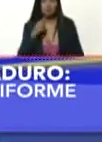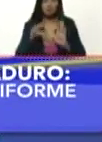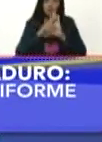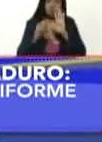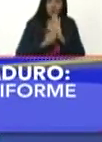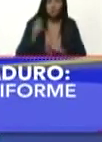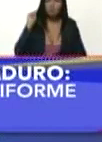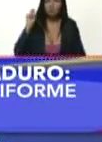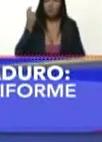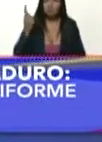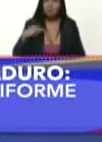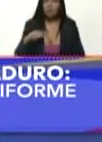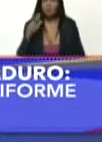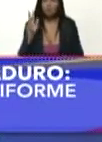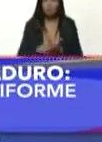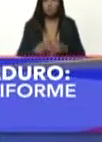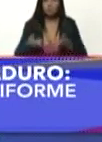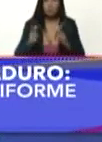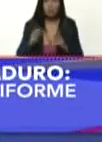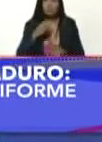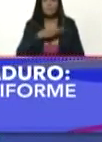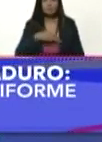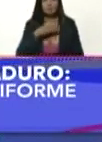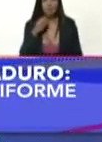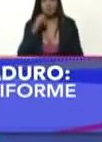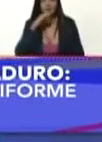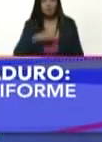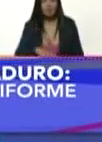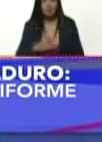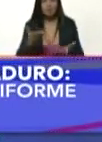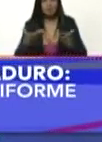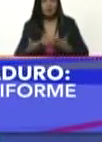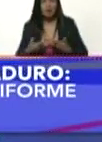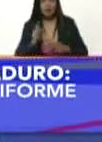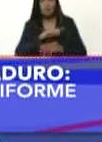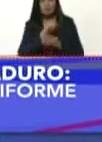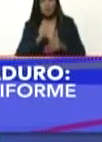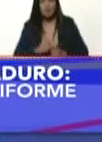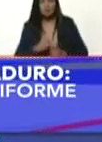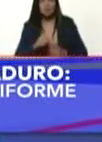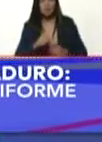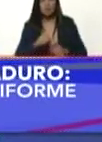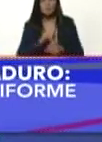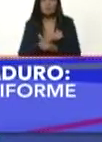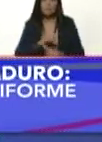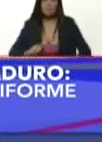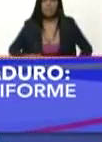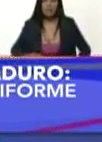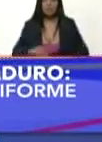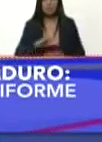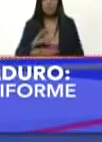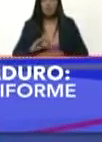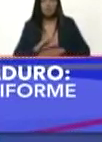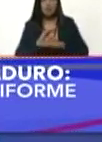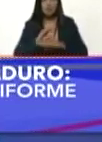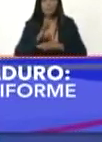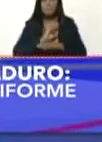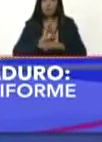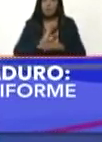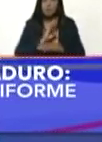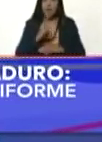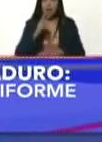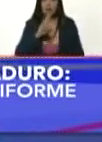Constitución y para el cumplimiento de la gran misión que la historia le ha entregado a nuestras fuerzas militares de preservar la República, de defender la